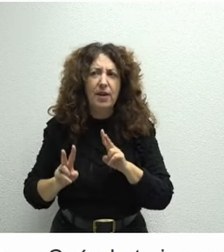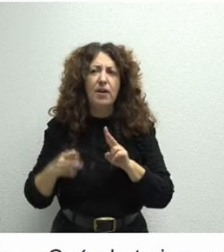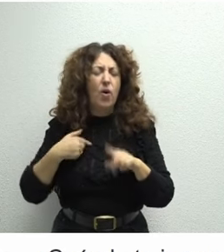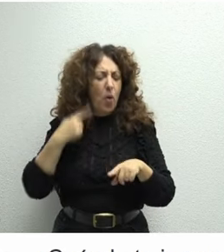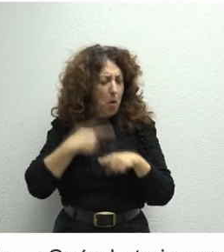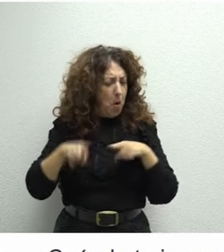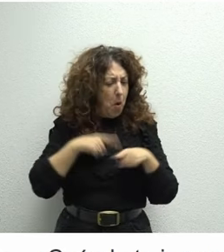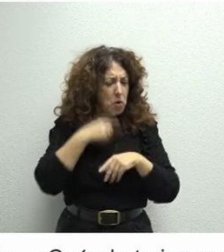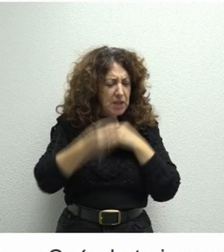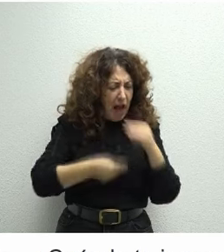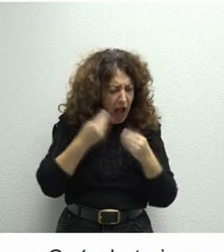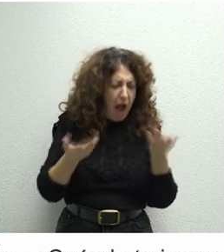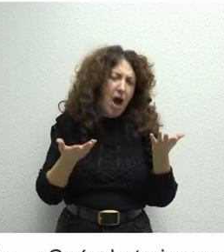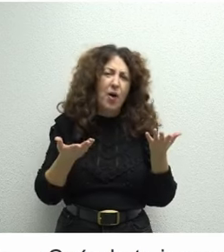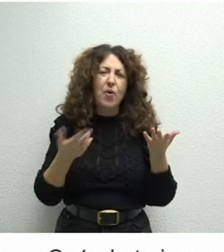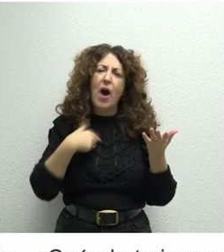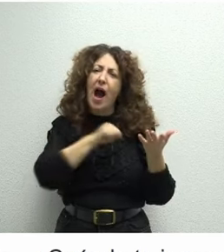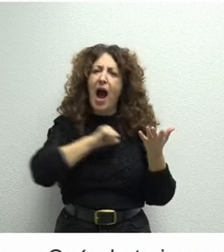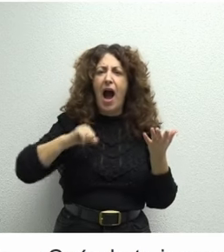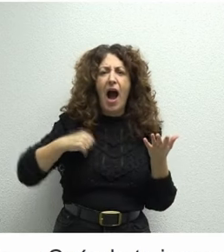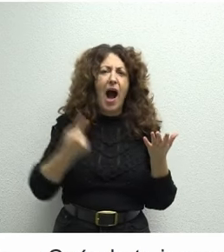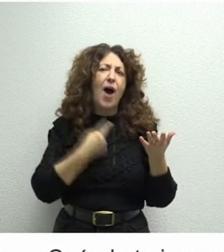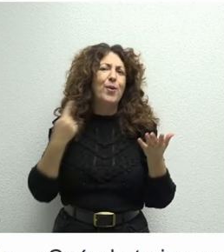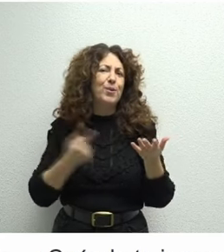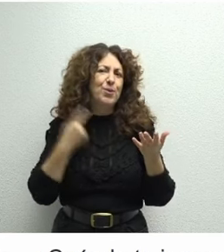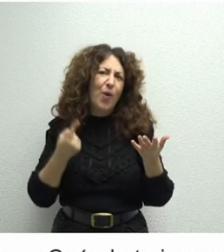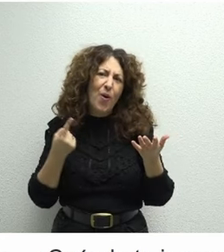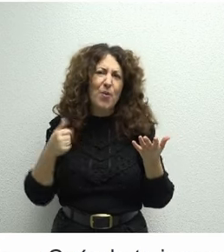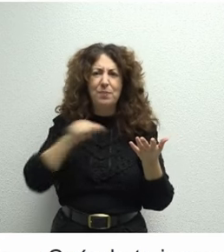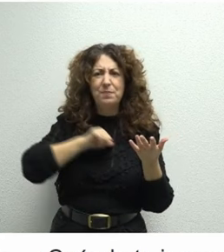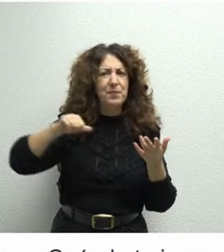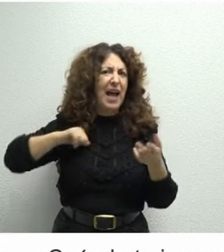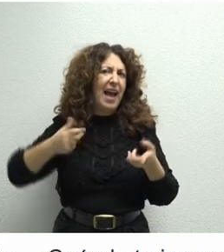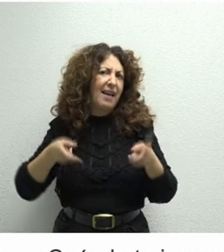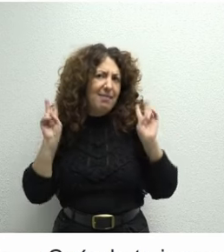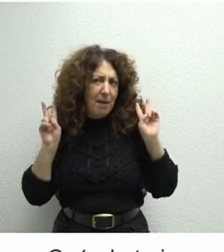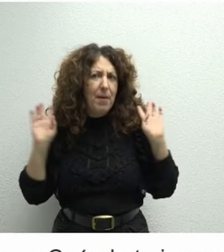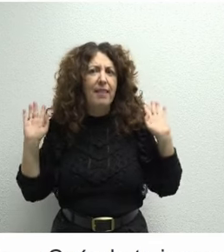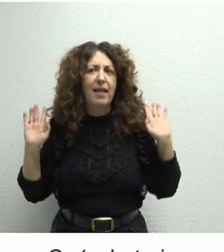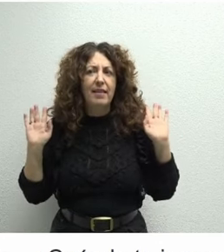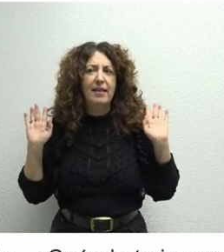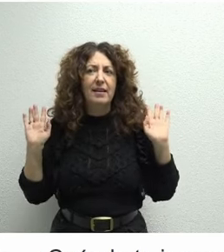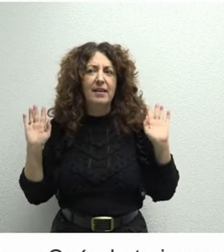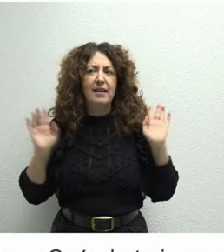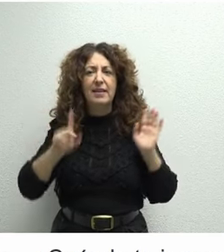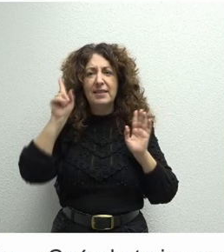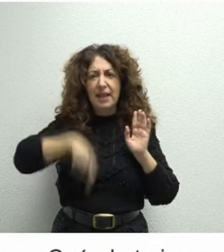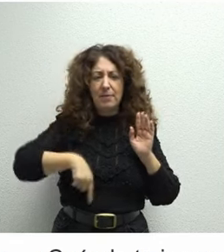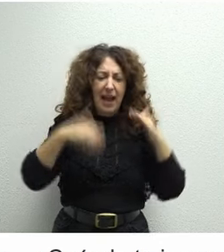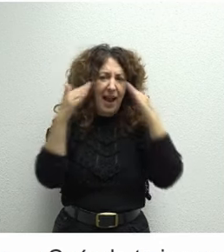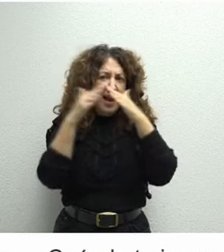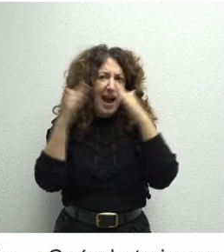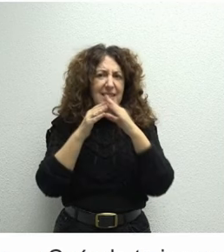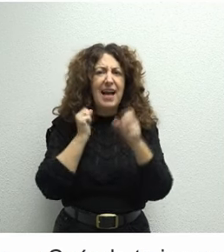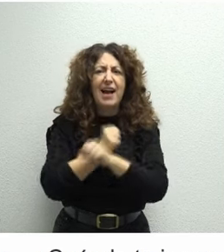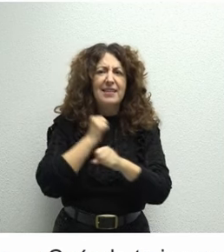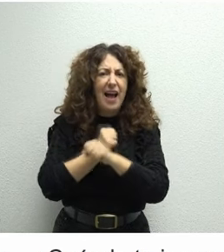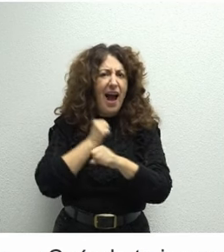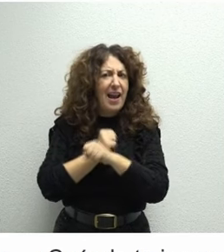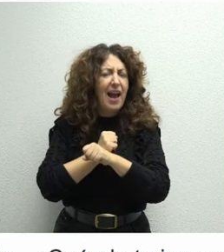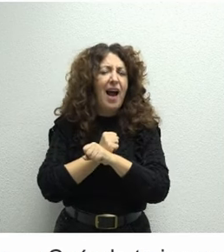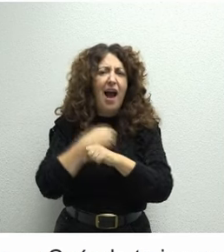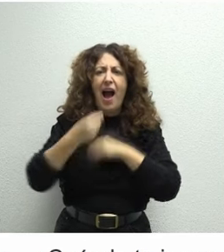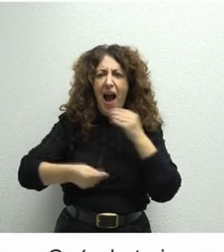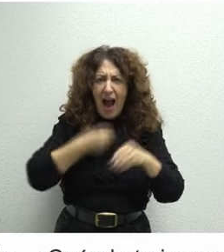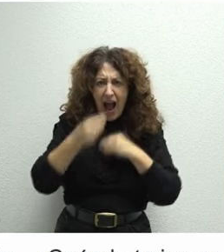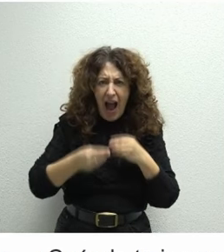cosas con autonomía y con Independencia hago las tareas de casa y